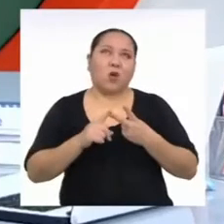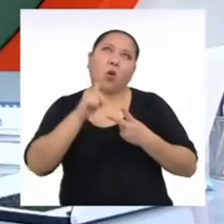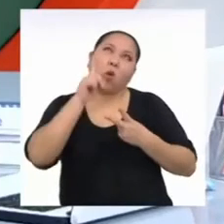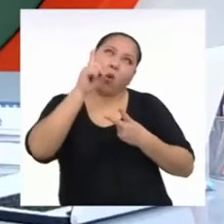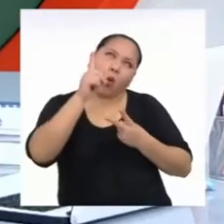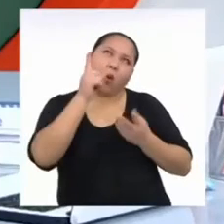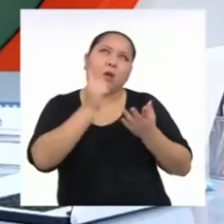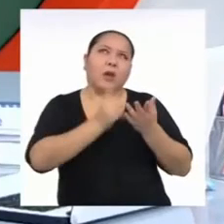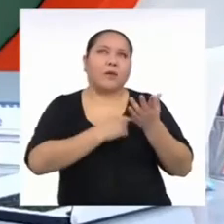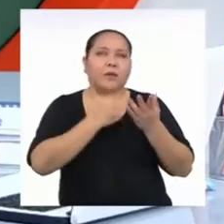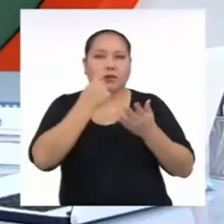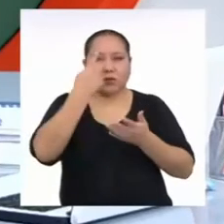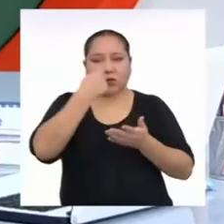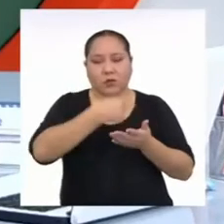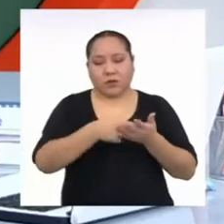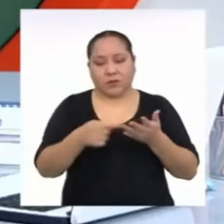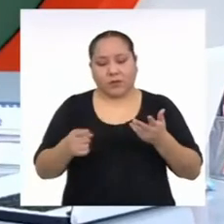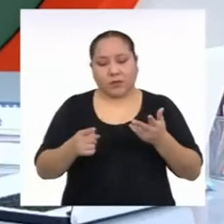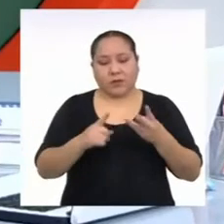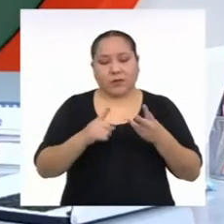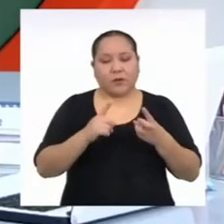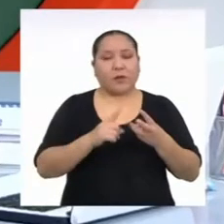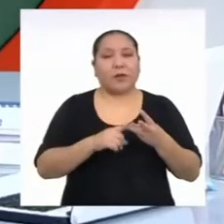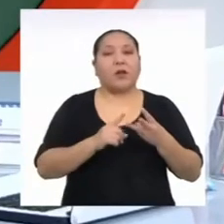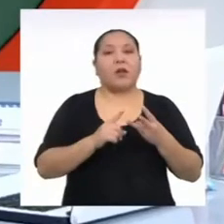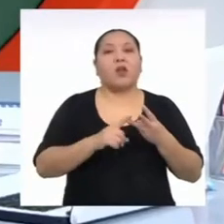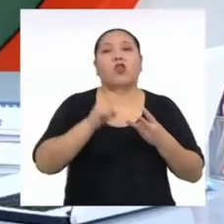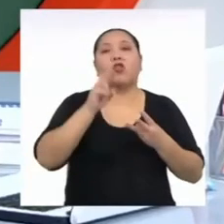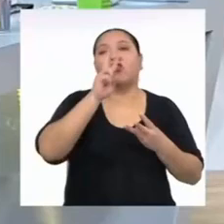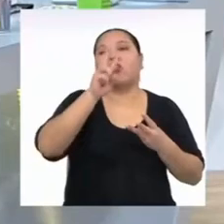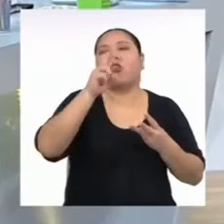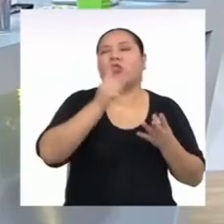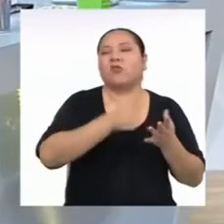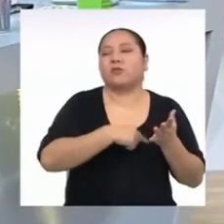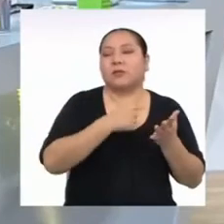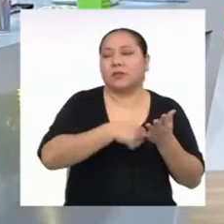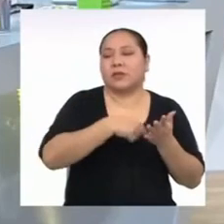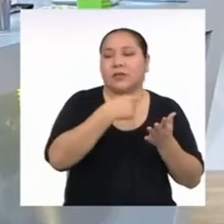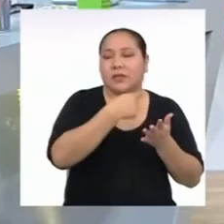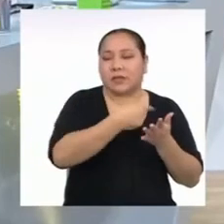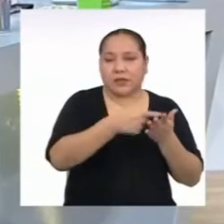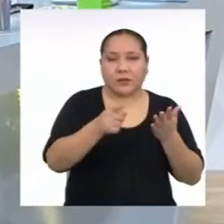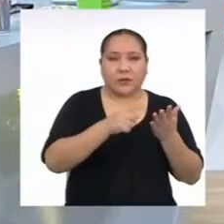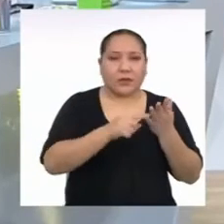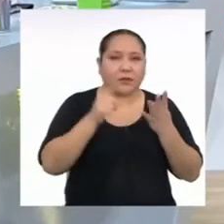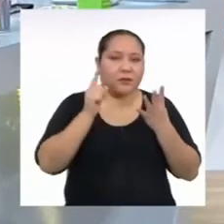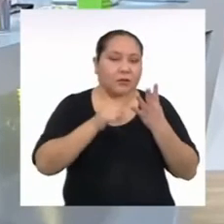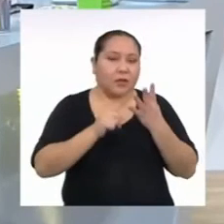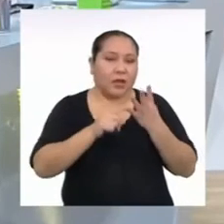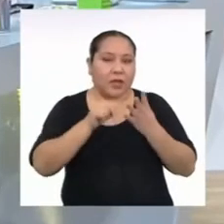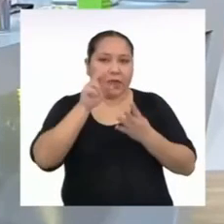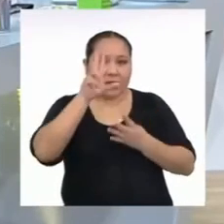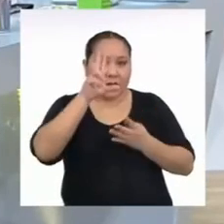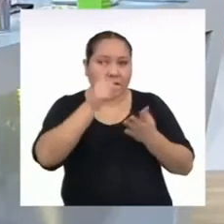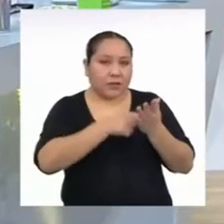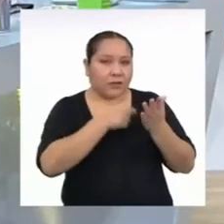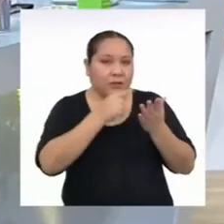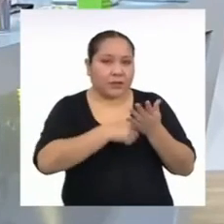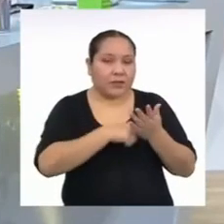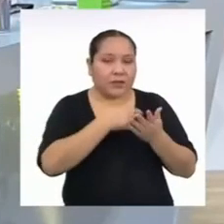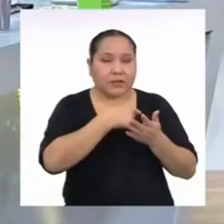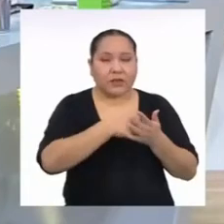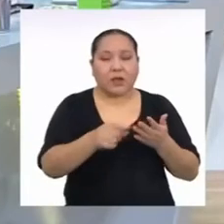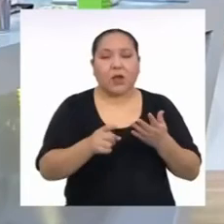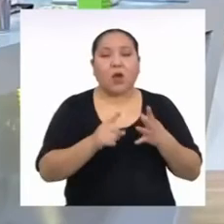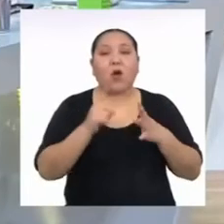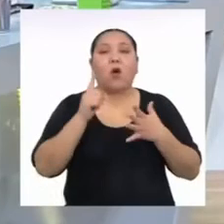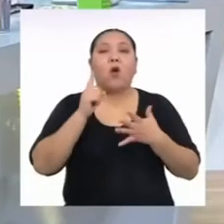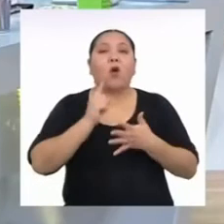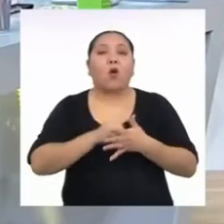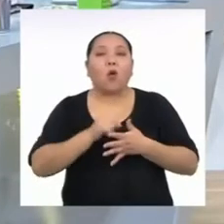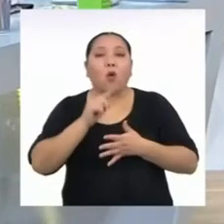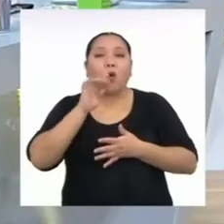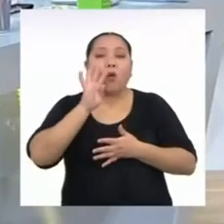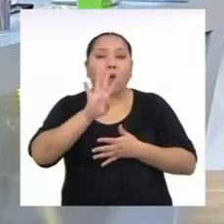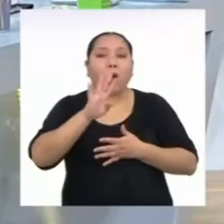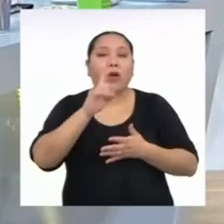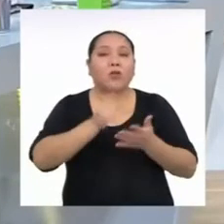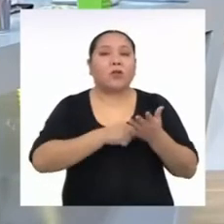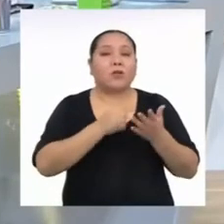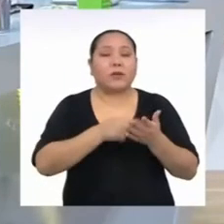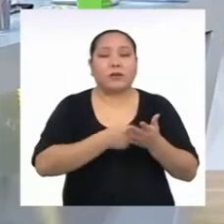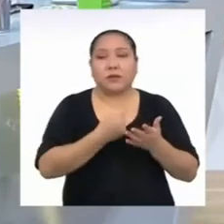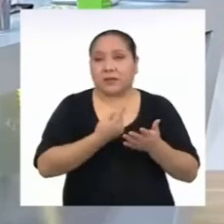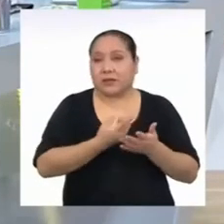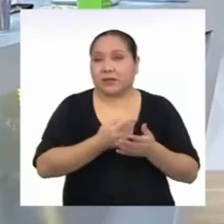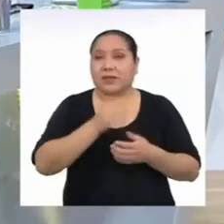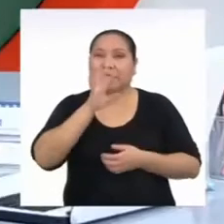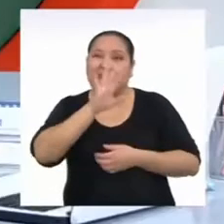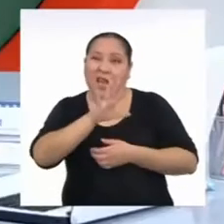a la semana, 2 veces a la semana, 3 veces a la semana, 4 veces a la semana, 5 veces